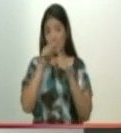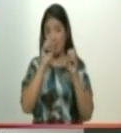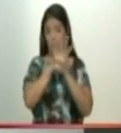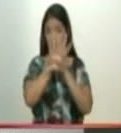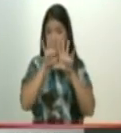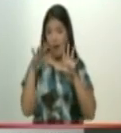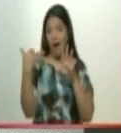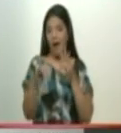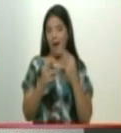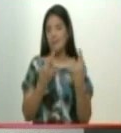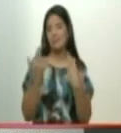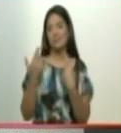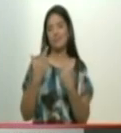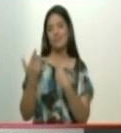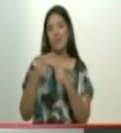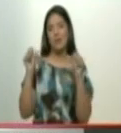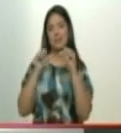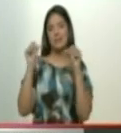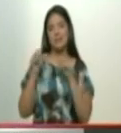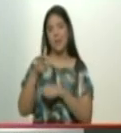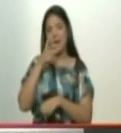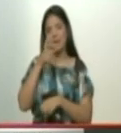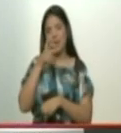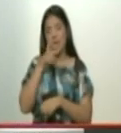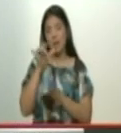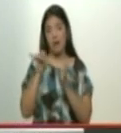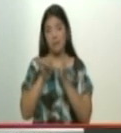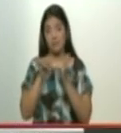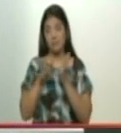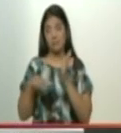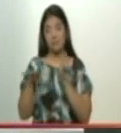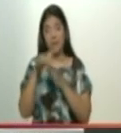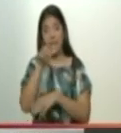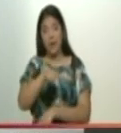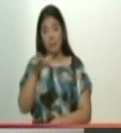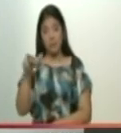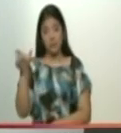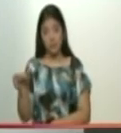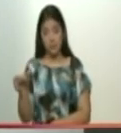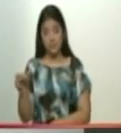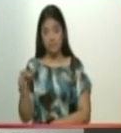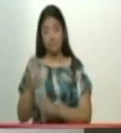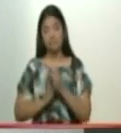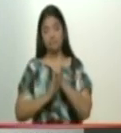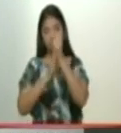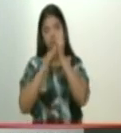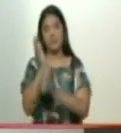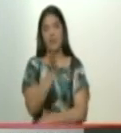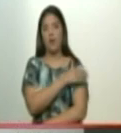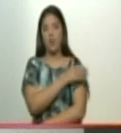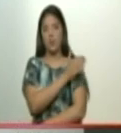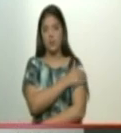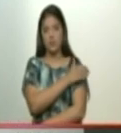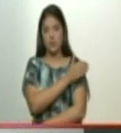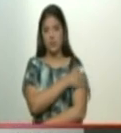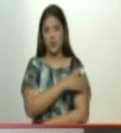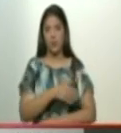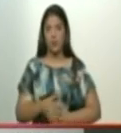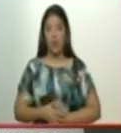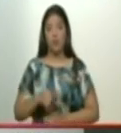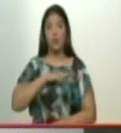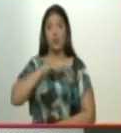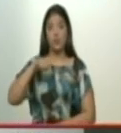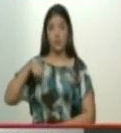tiene relaciones con sistemas de seguridad cercanos a quienes son notables dirigentes de la oposición.